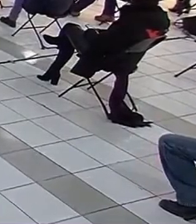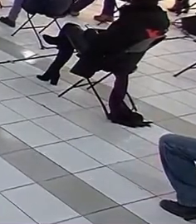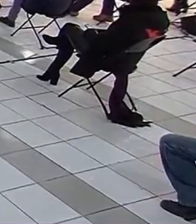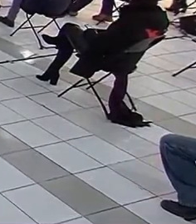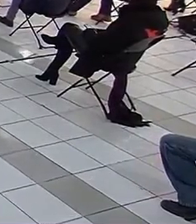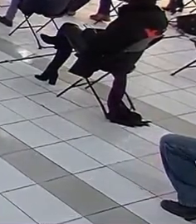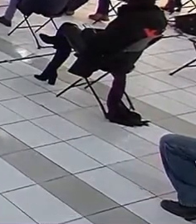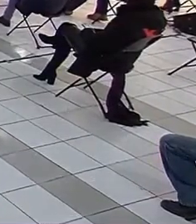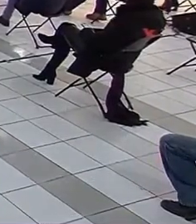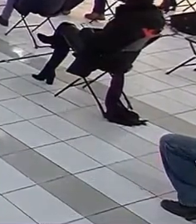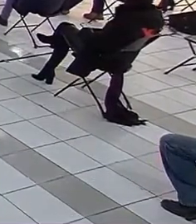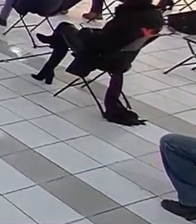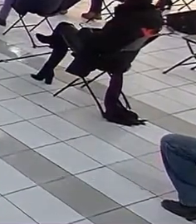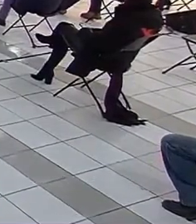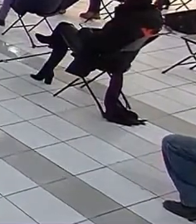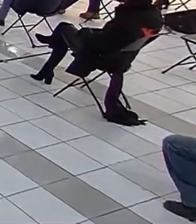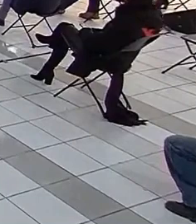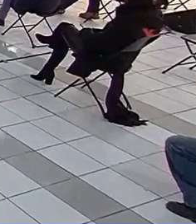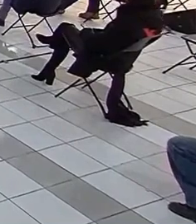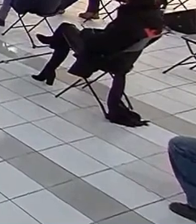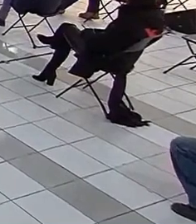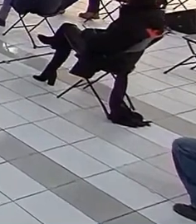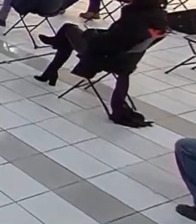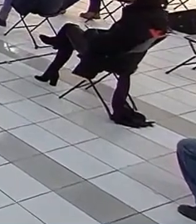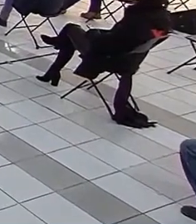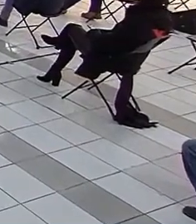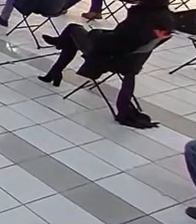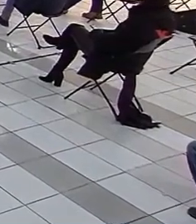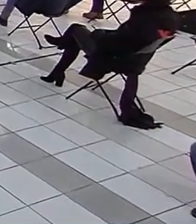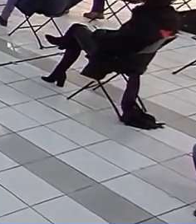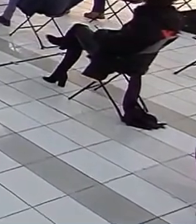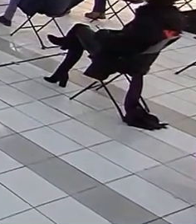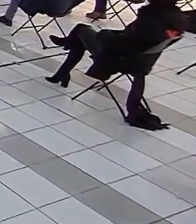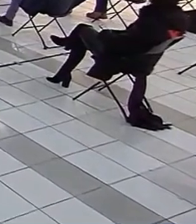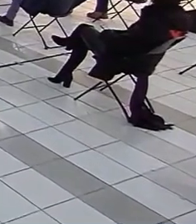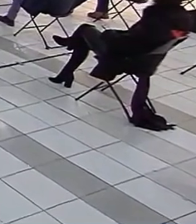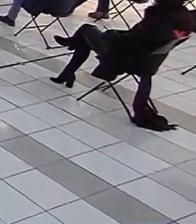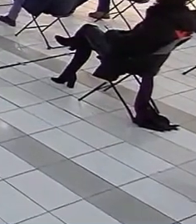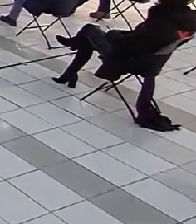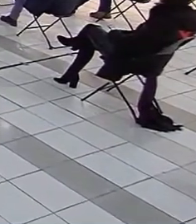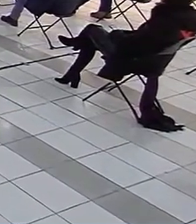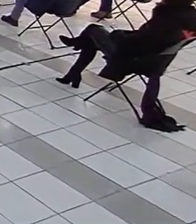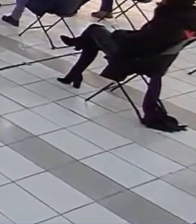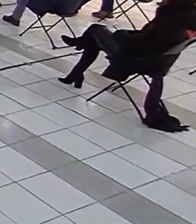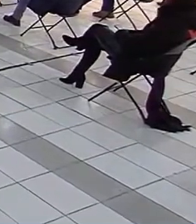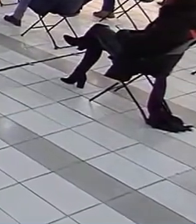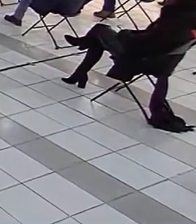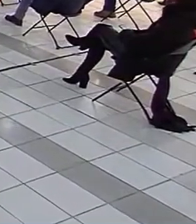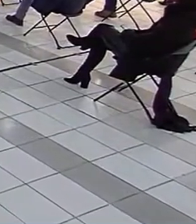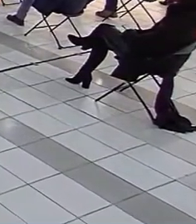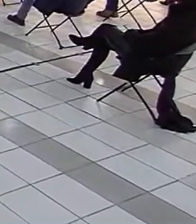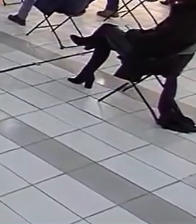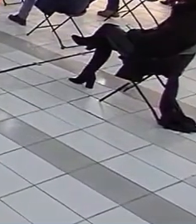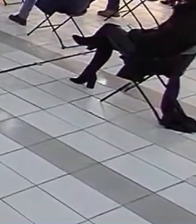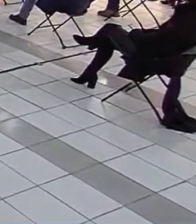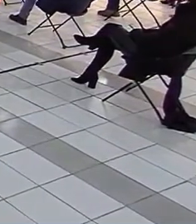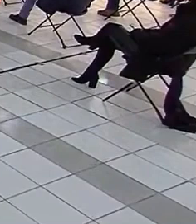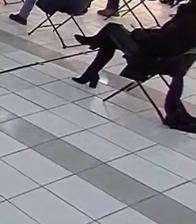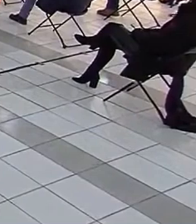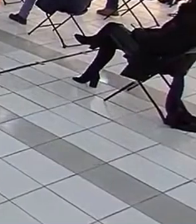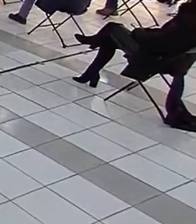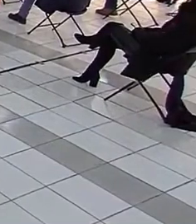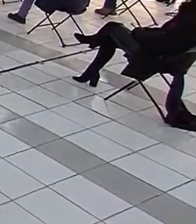pues buenos días vamos a informar es de ciudad juárez